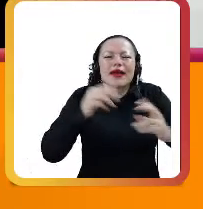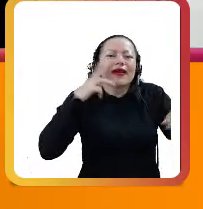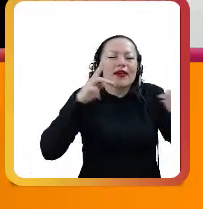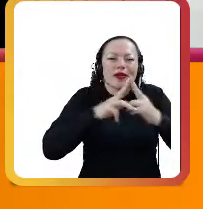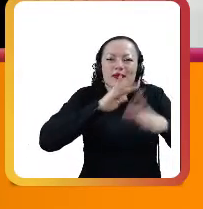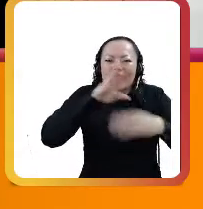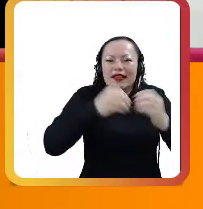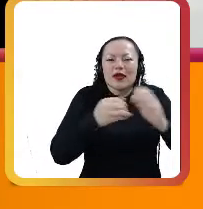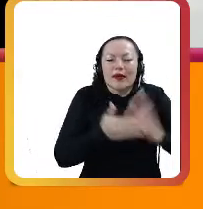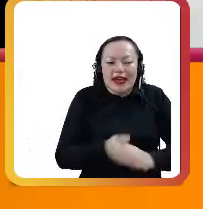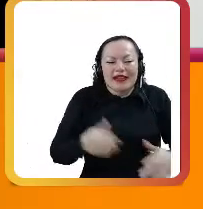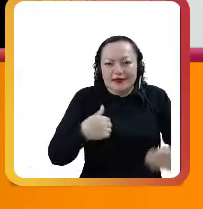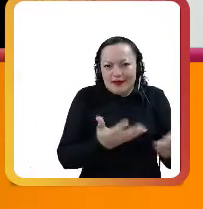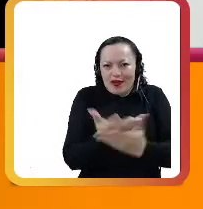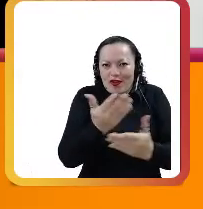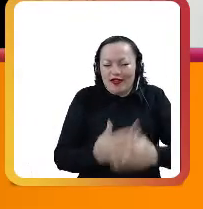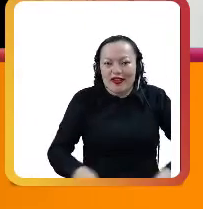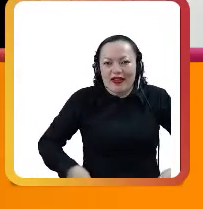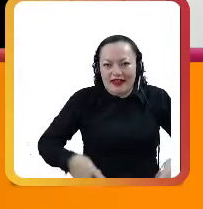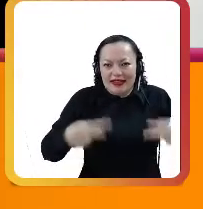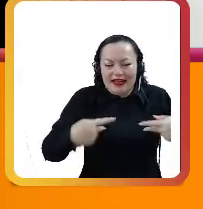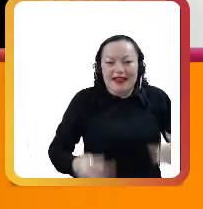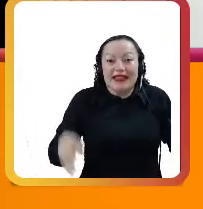dan esos daticos de vida? ¿Te parecería bien?